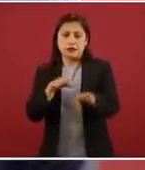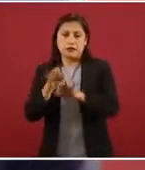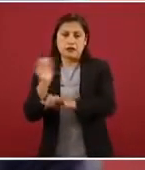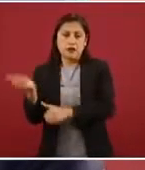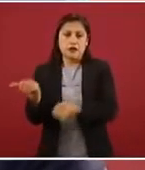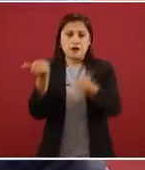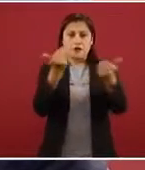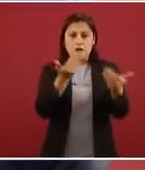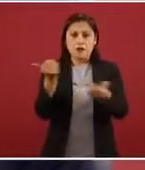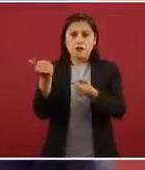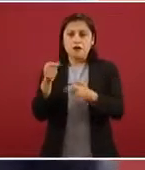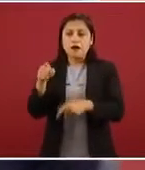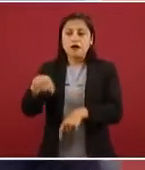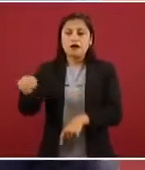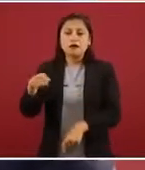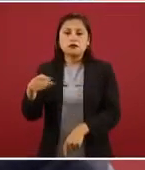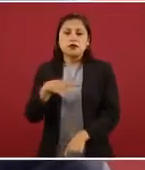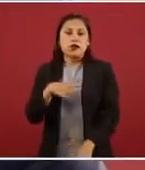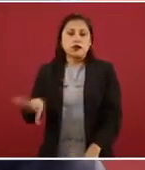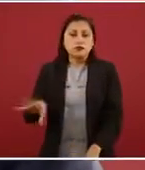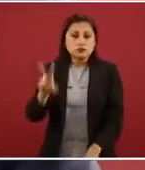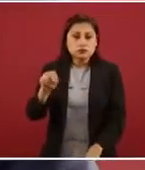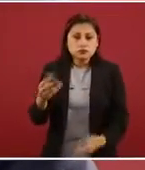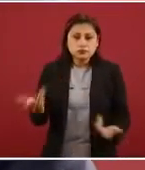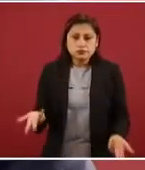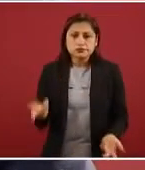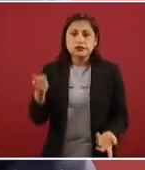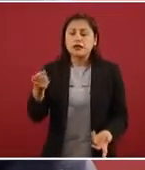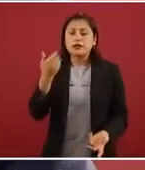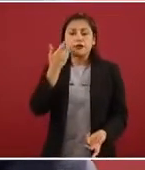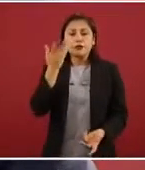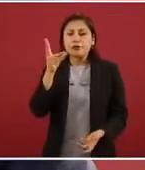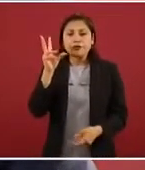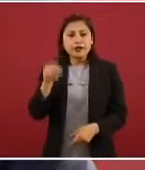ir a ciertas regiones.